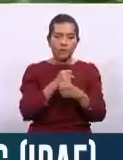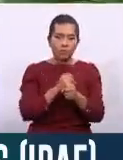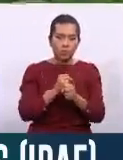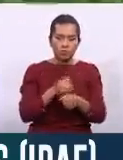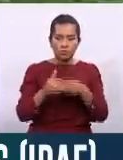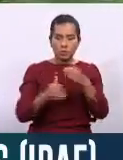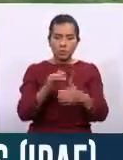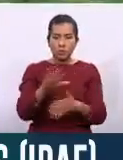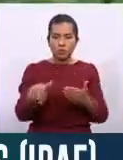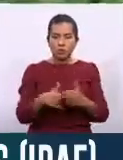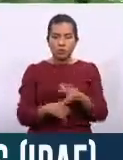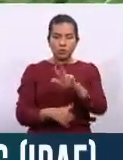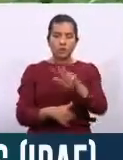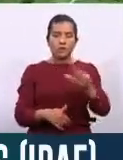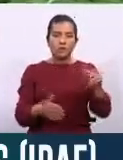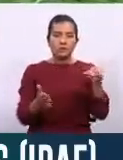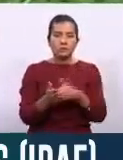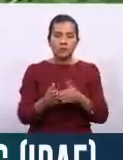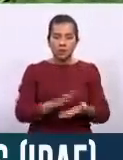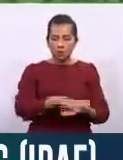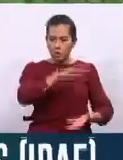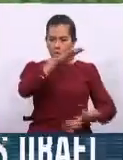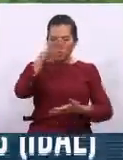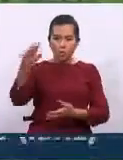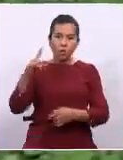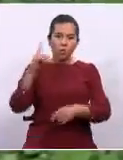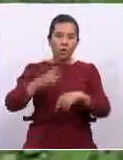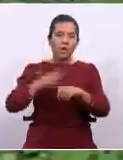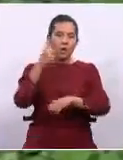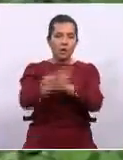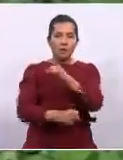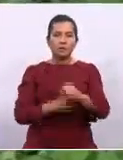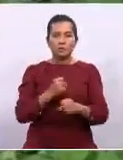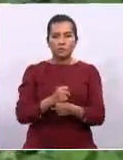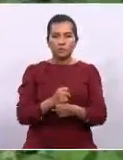procesamiento de 33.000 toneladas de materia prima al año.